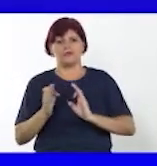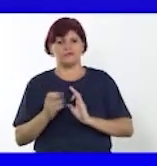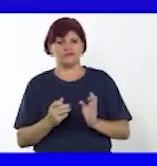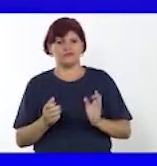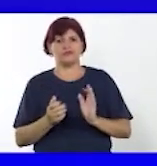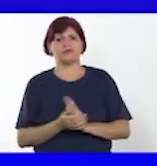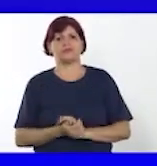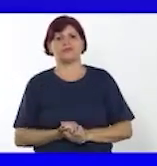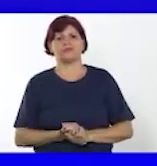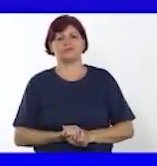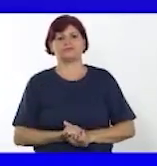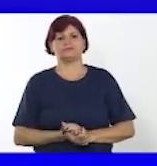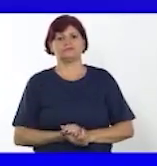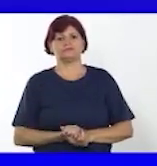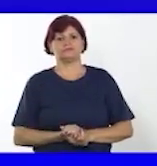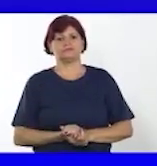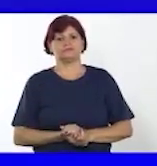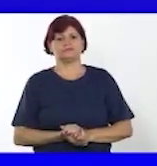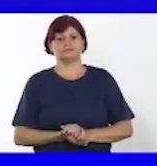función. Ahora,